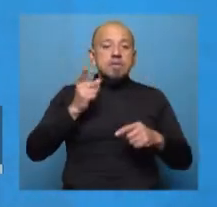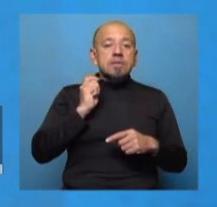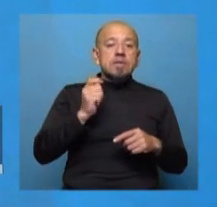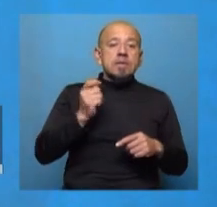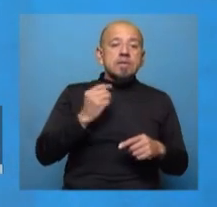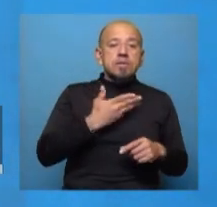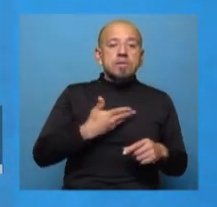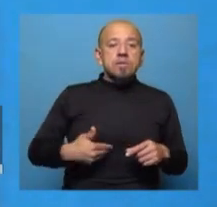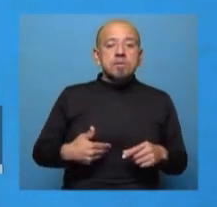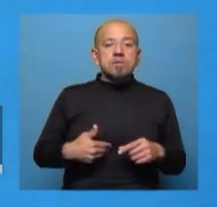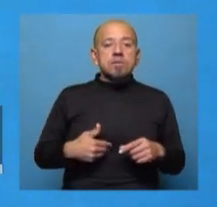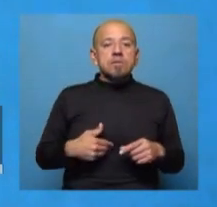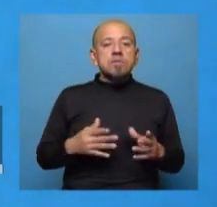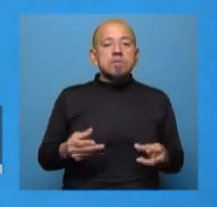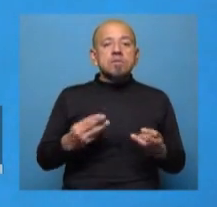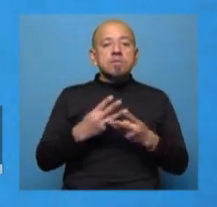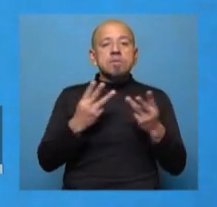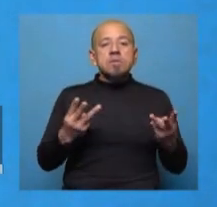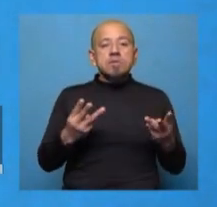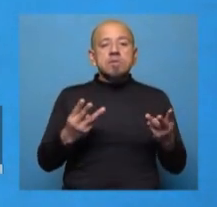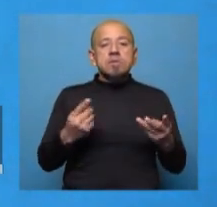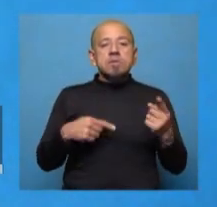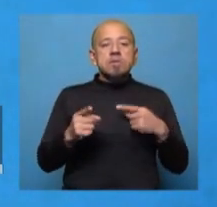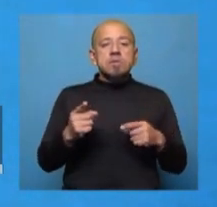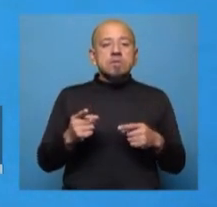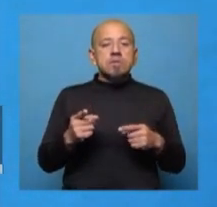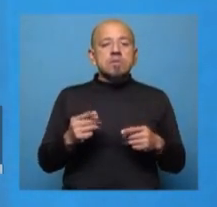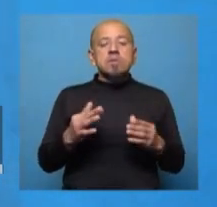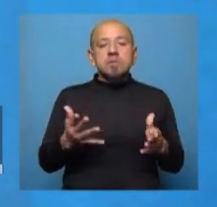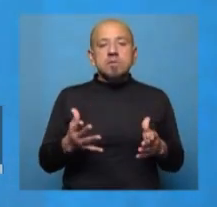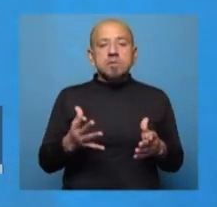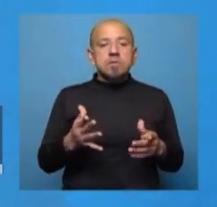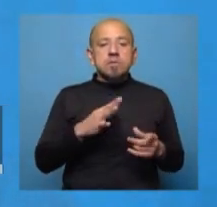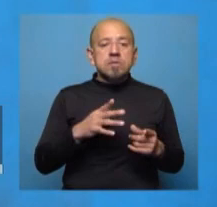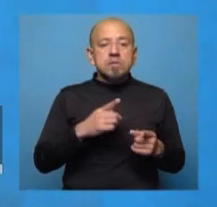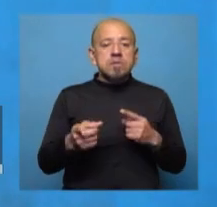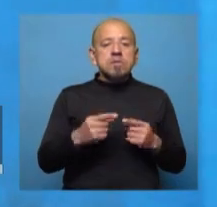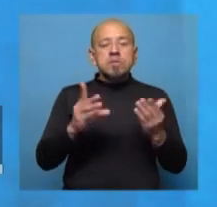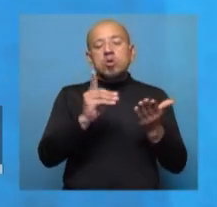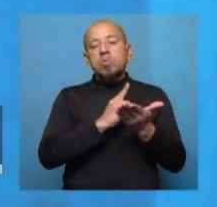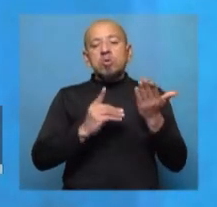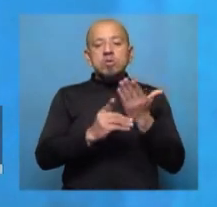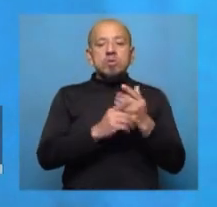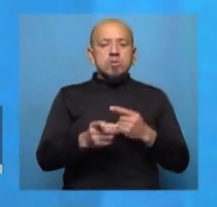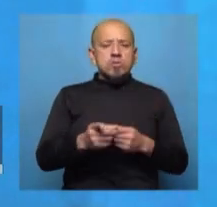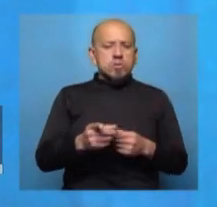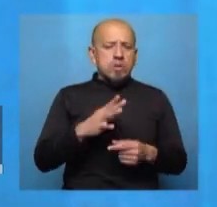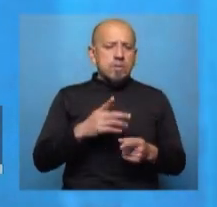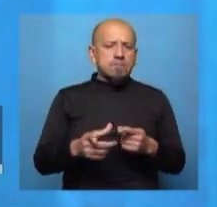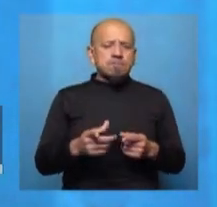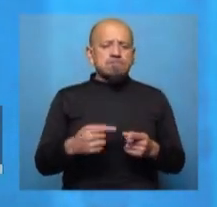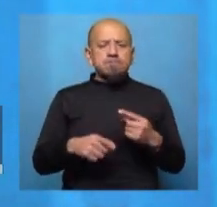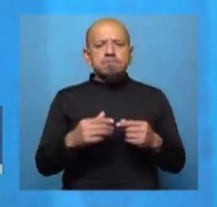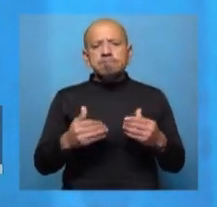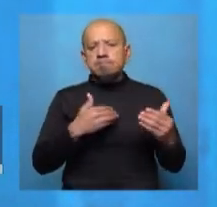eh en general no tienen un único origen sino que los grandes proyectos eh